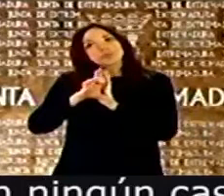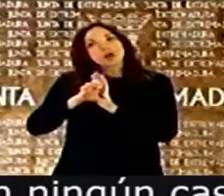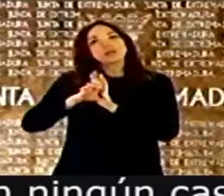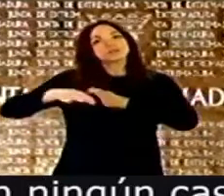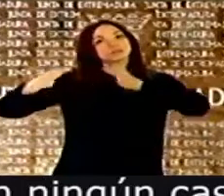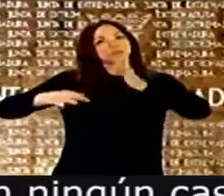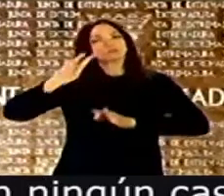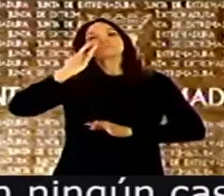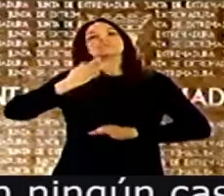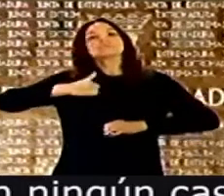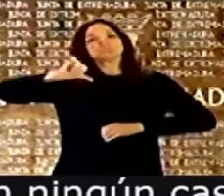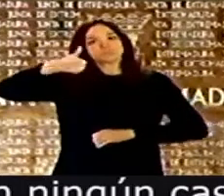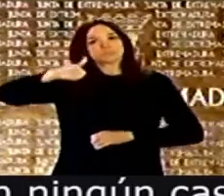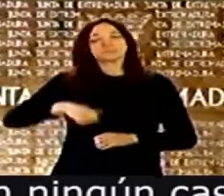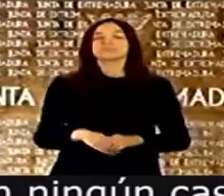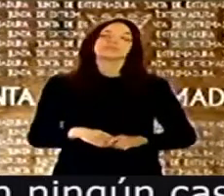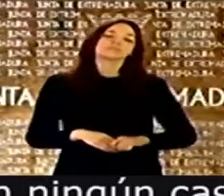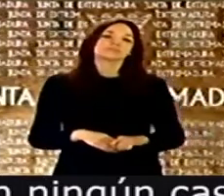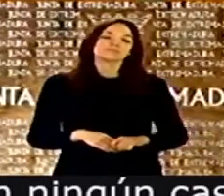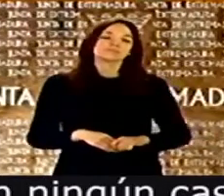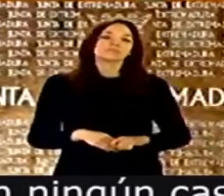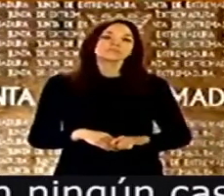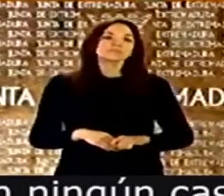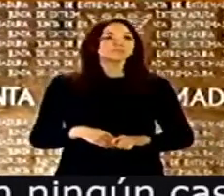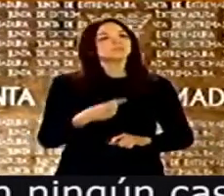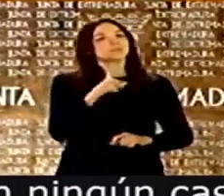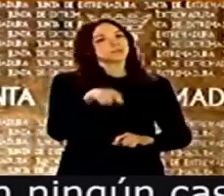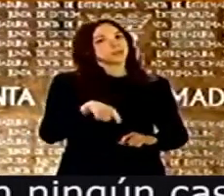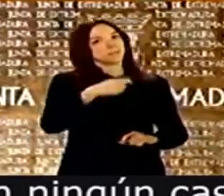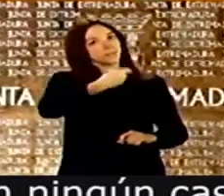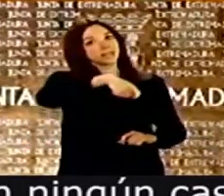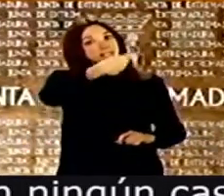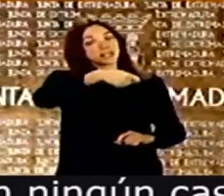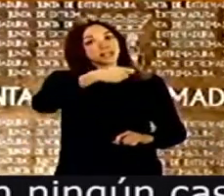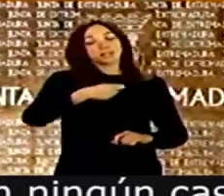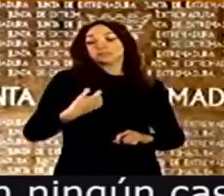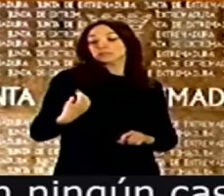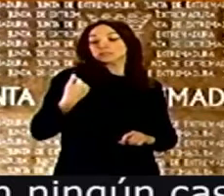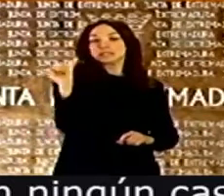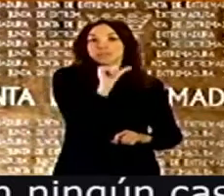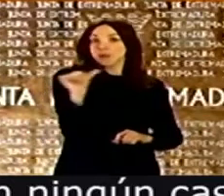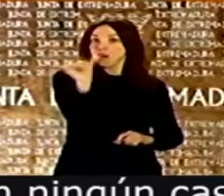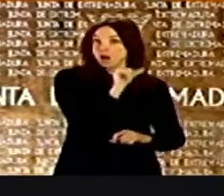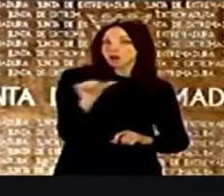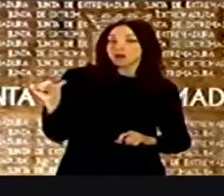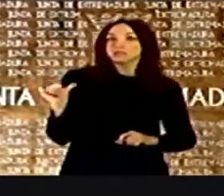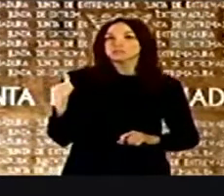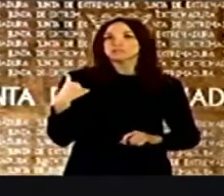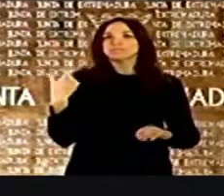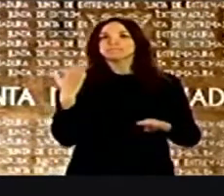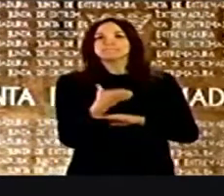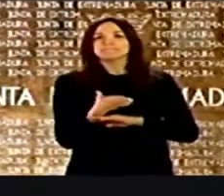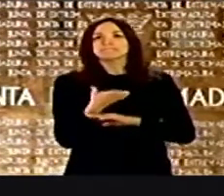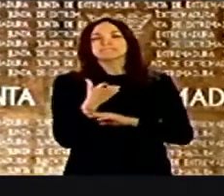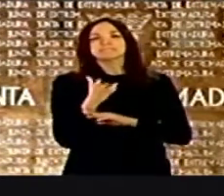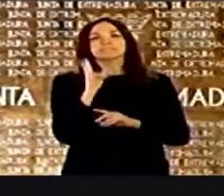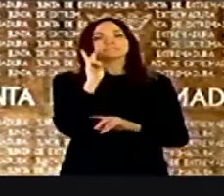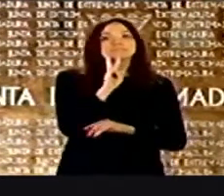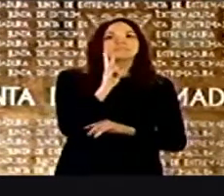Constitucional, ¿no? Y por otro lado, presidente, en las últimas semanas estamos asistiendo a